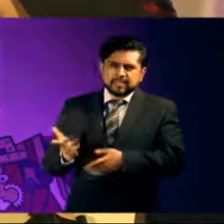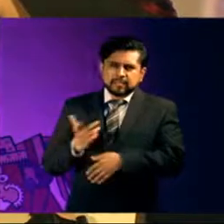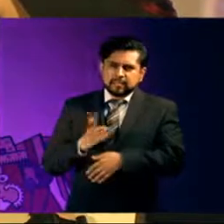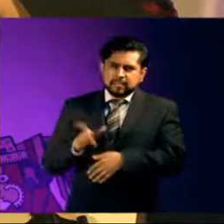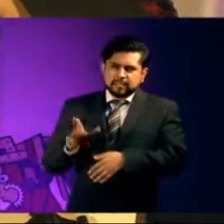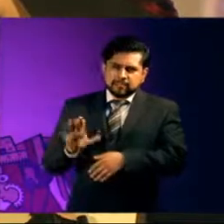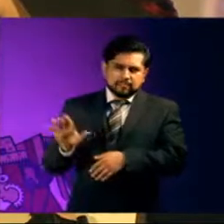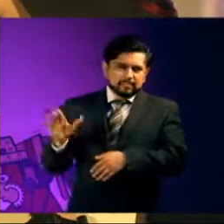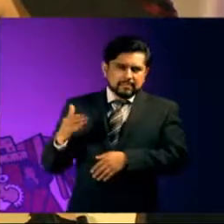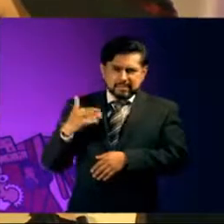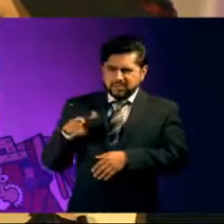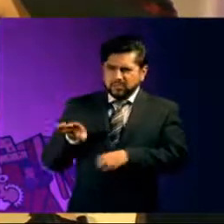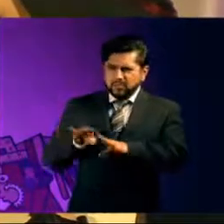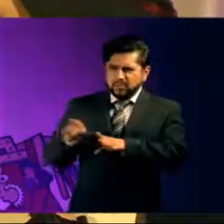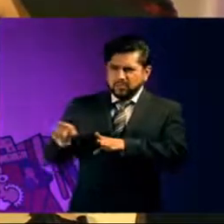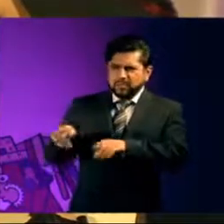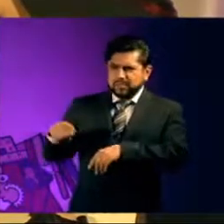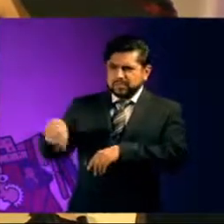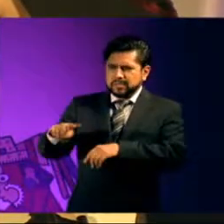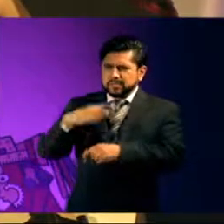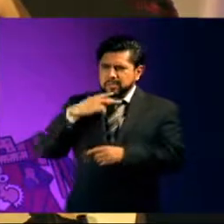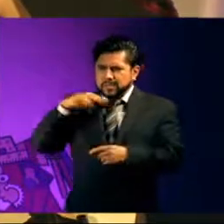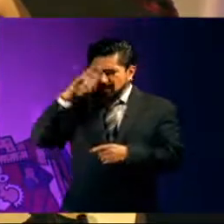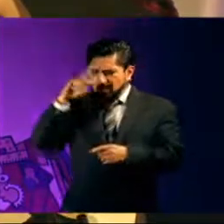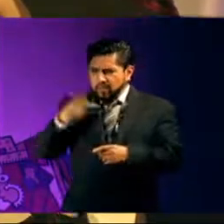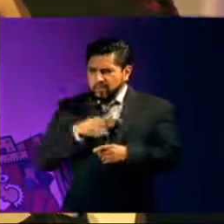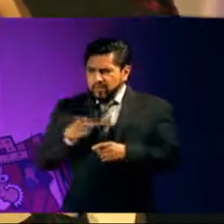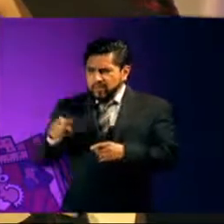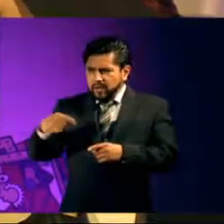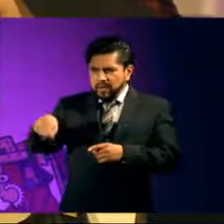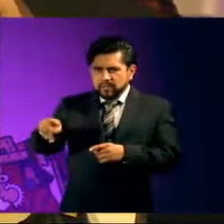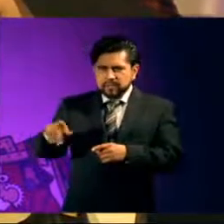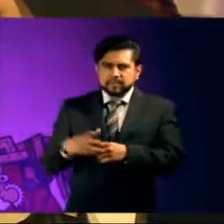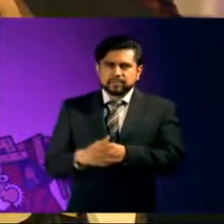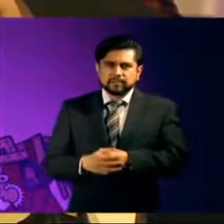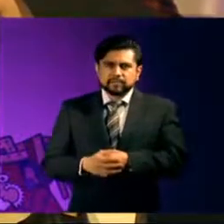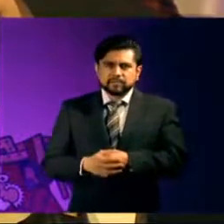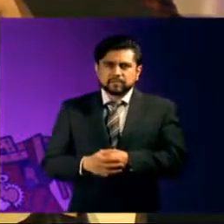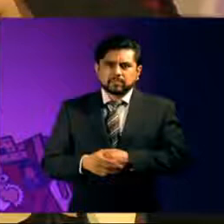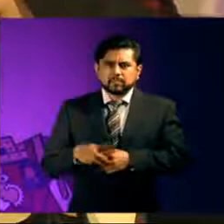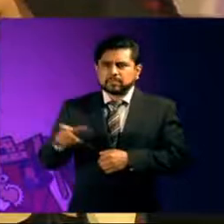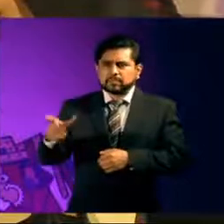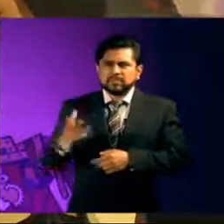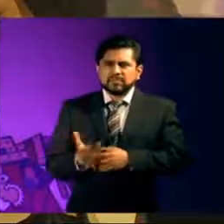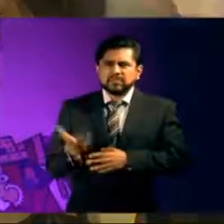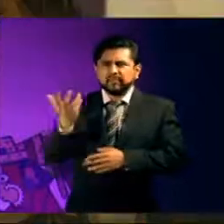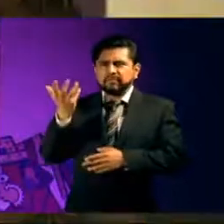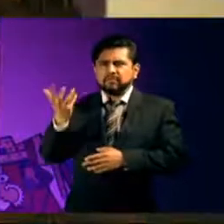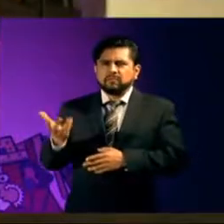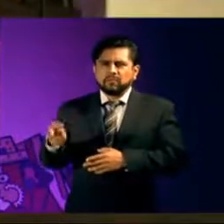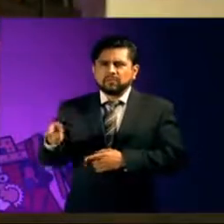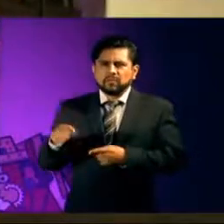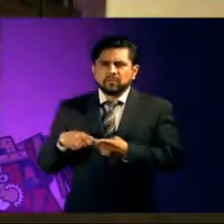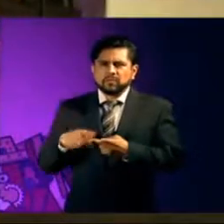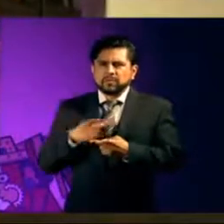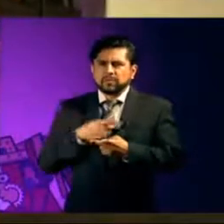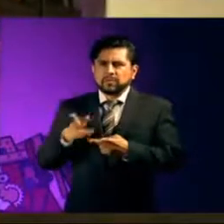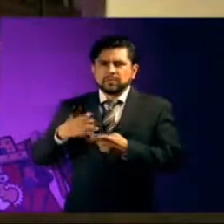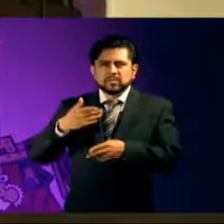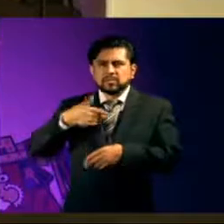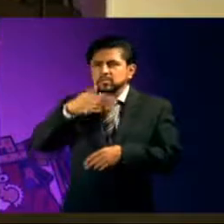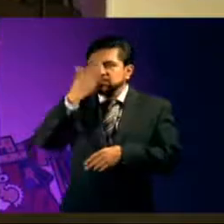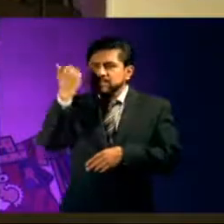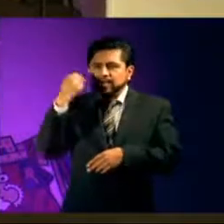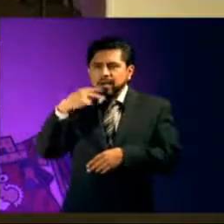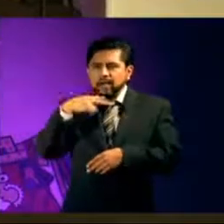pobres son ignorantes los pobres son holgazanes los pobres no saben votar